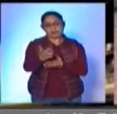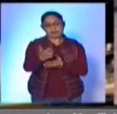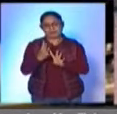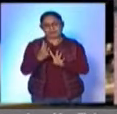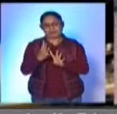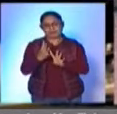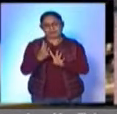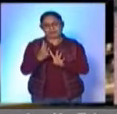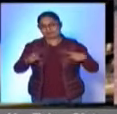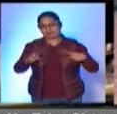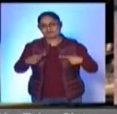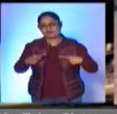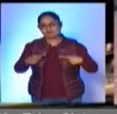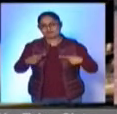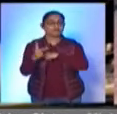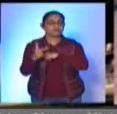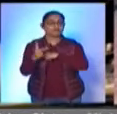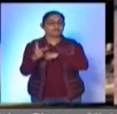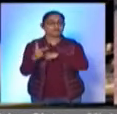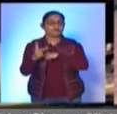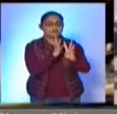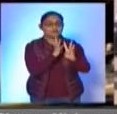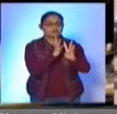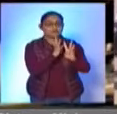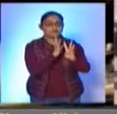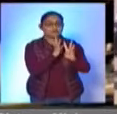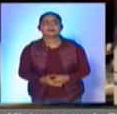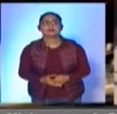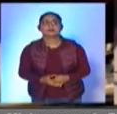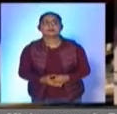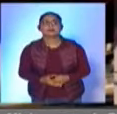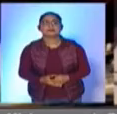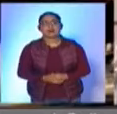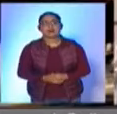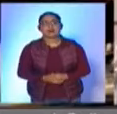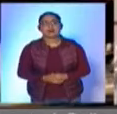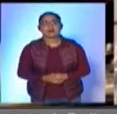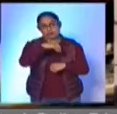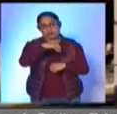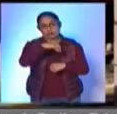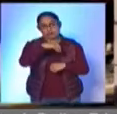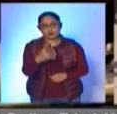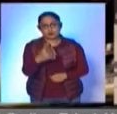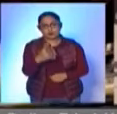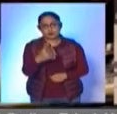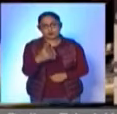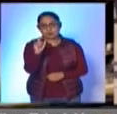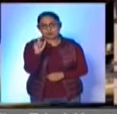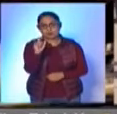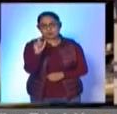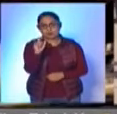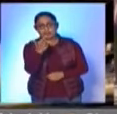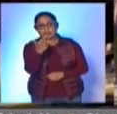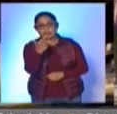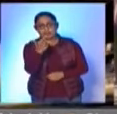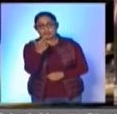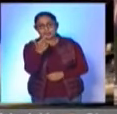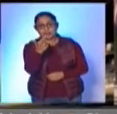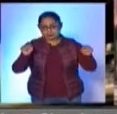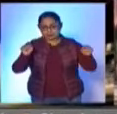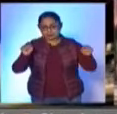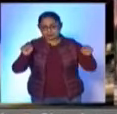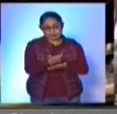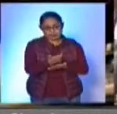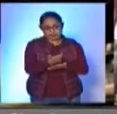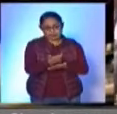quienes acuden a recibir la pensión directamente. Se instalarán 427 puntos de pago en igual